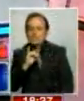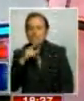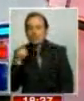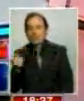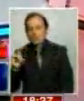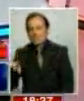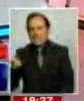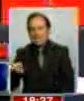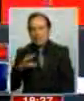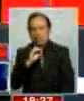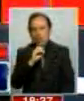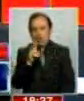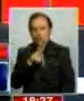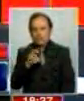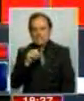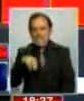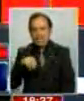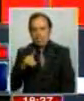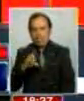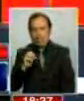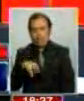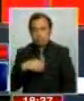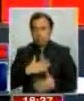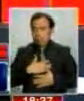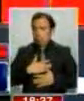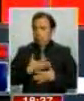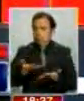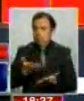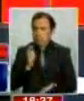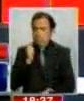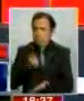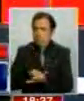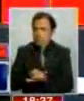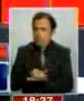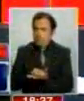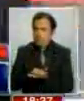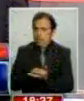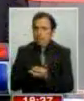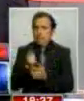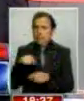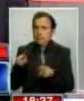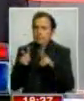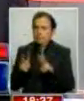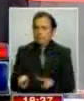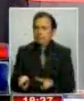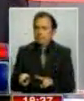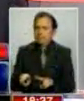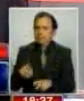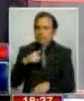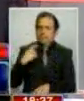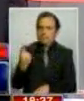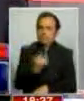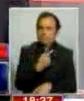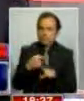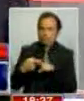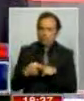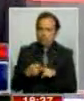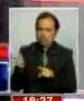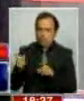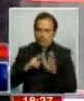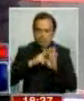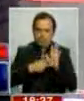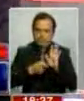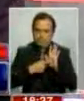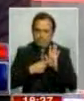Osandón. Dicen, estamos dispuestos, esto es pagar la paz social. ¿Se está pagando la paz social con esta reforma tributaria?